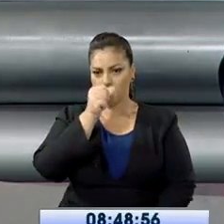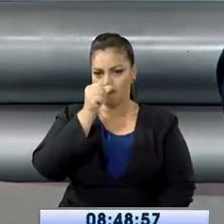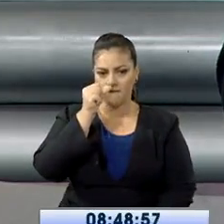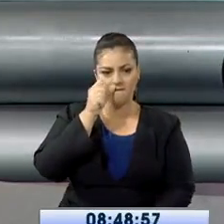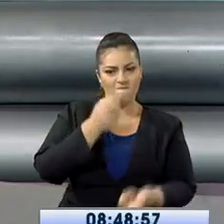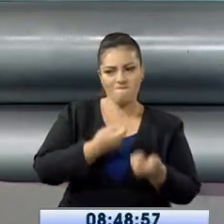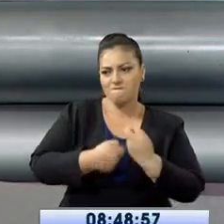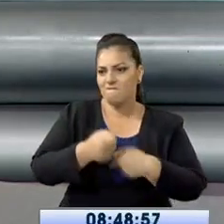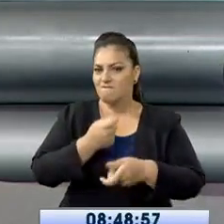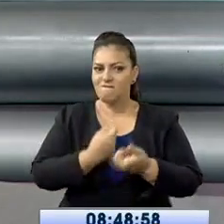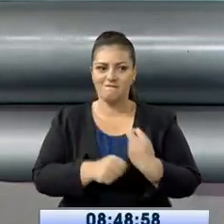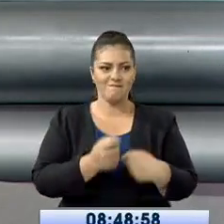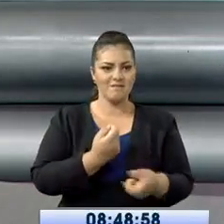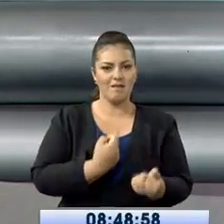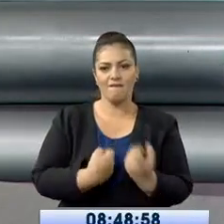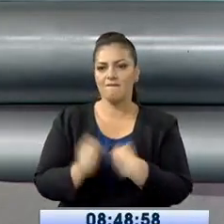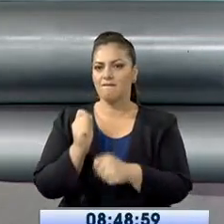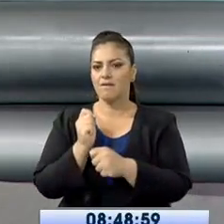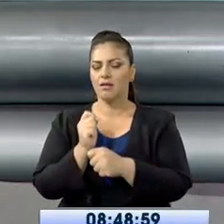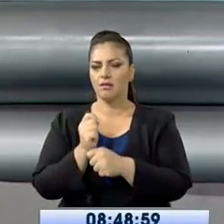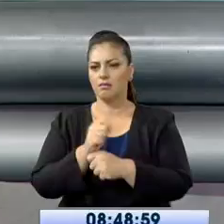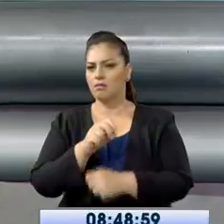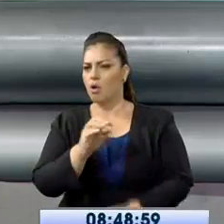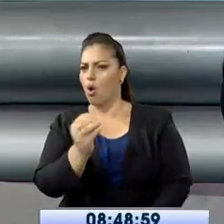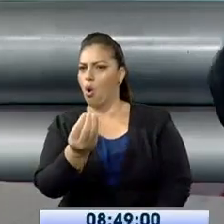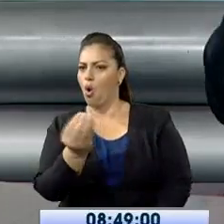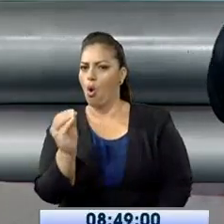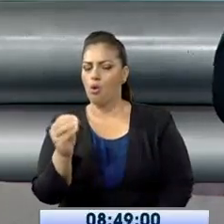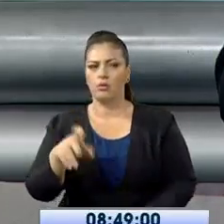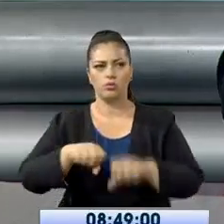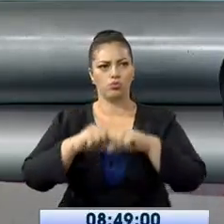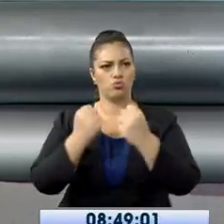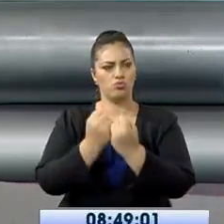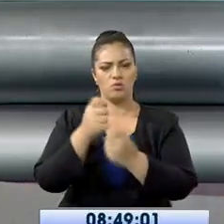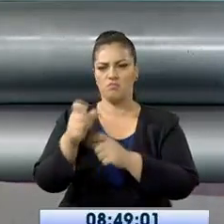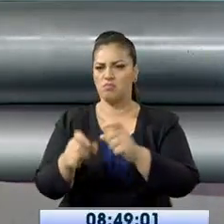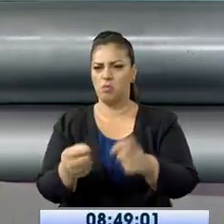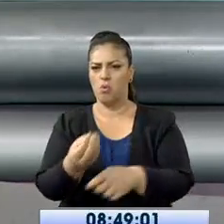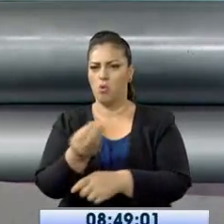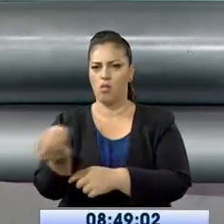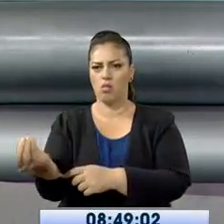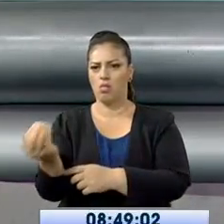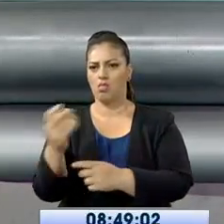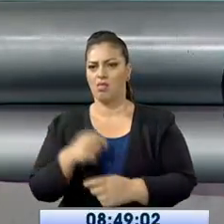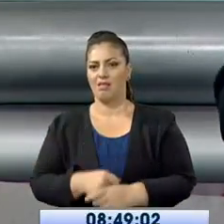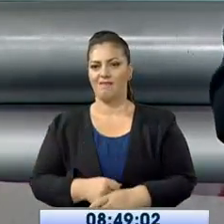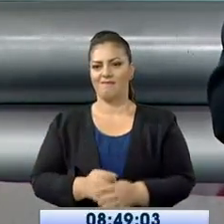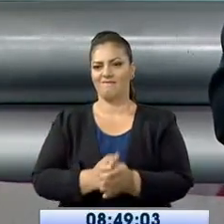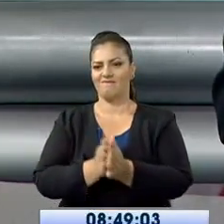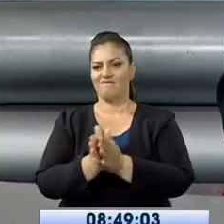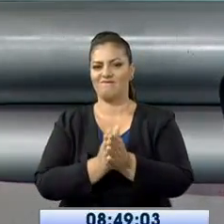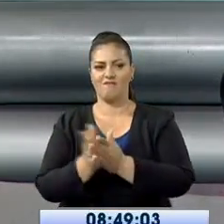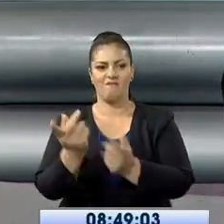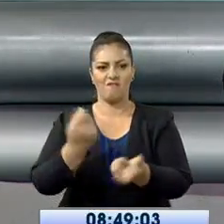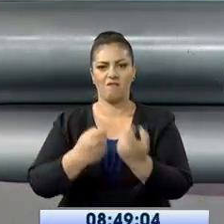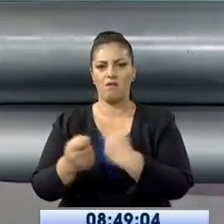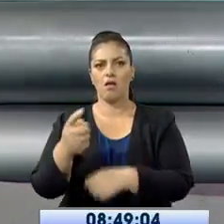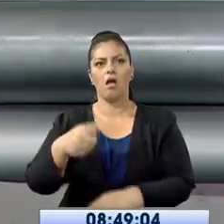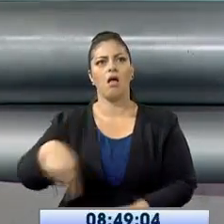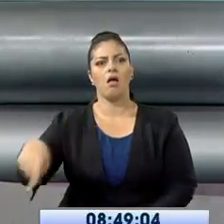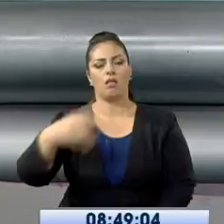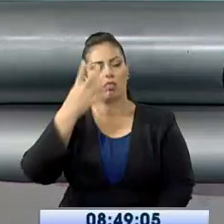o su función de dañar y podrir a la sociedad con este veneno que venden,